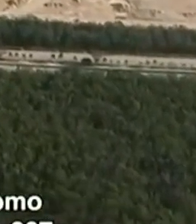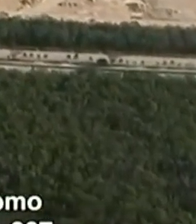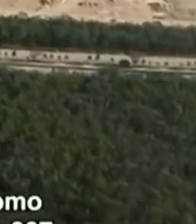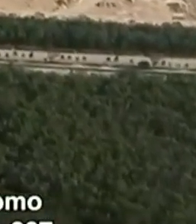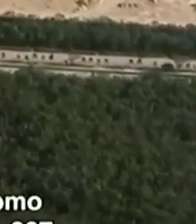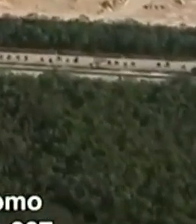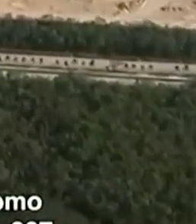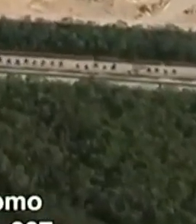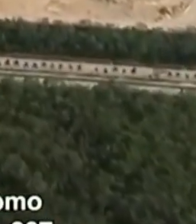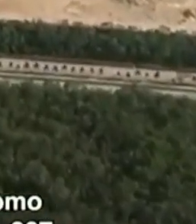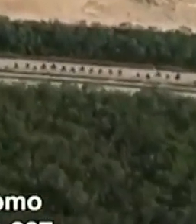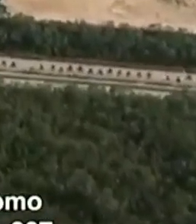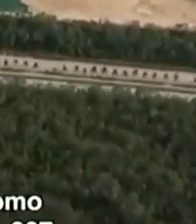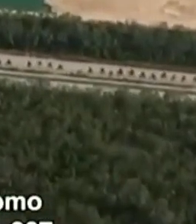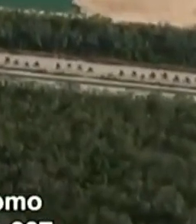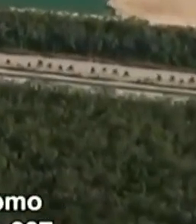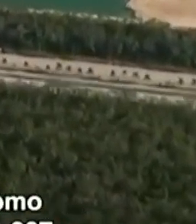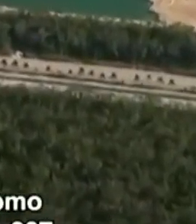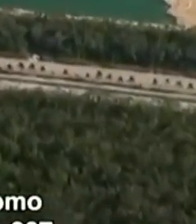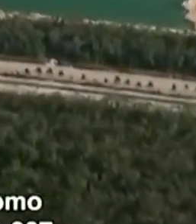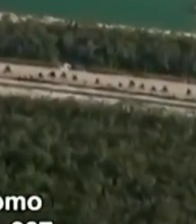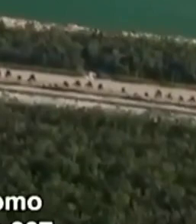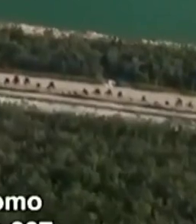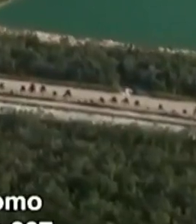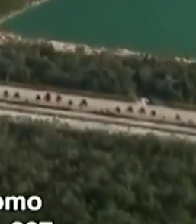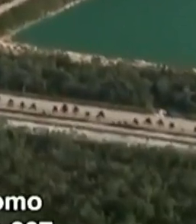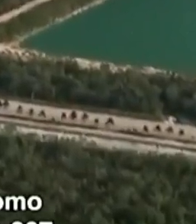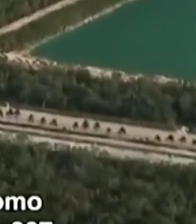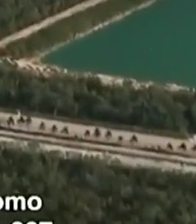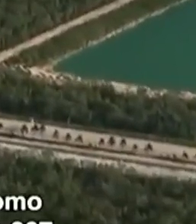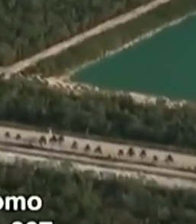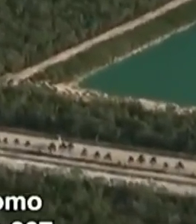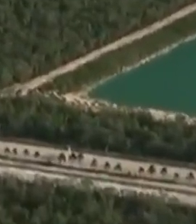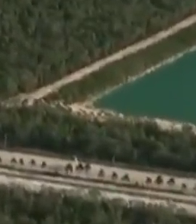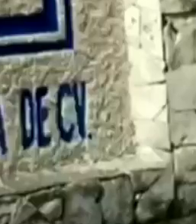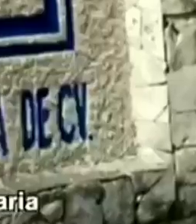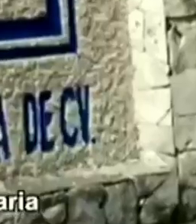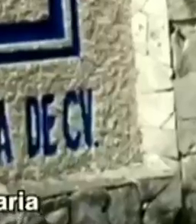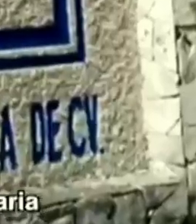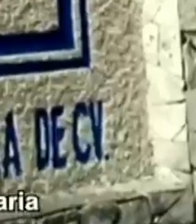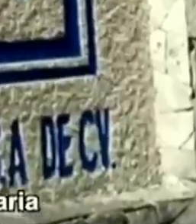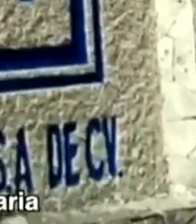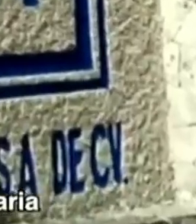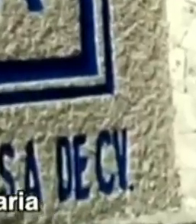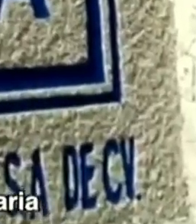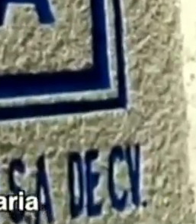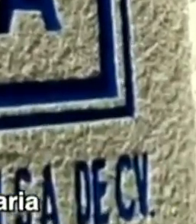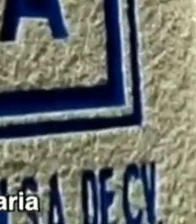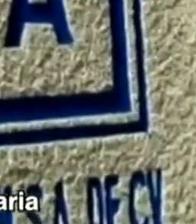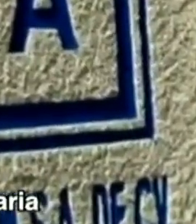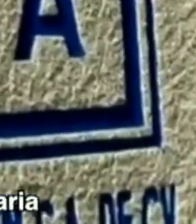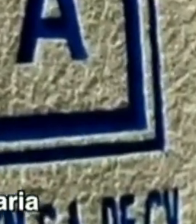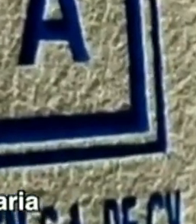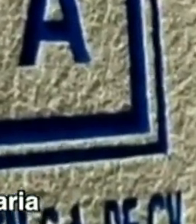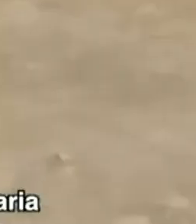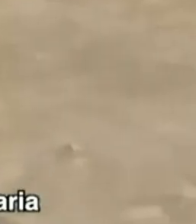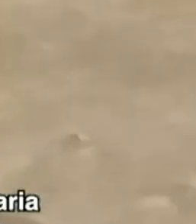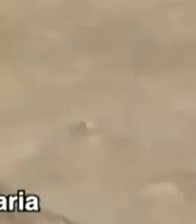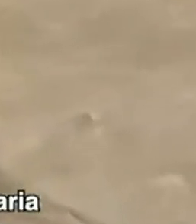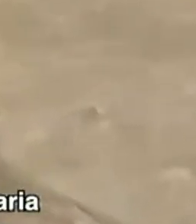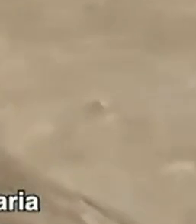cavernas, así como hundimientos en la zona, incluida la carretera 307. De esta manera, la empresa